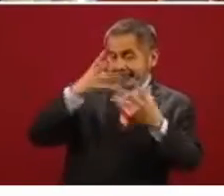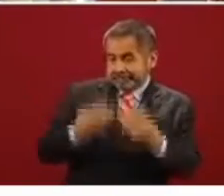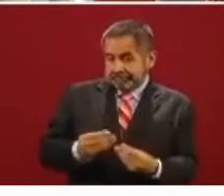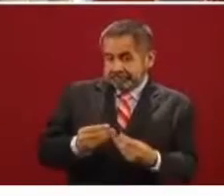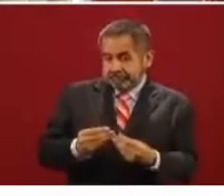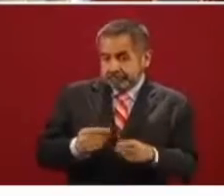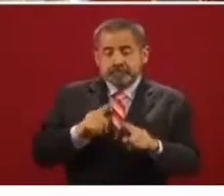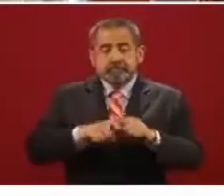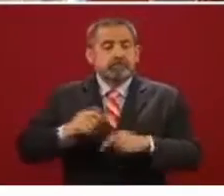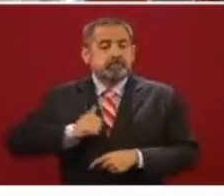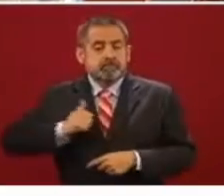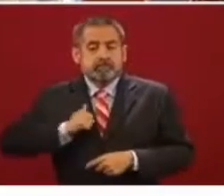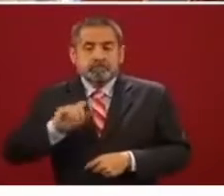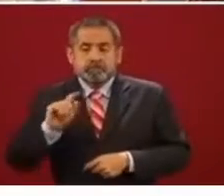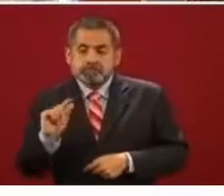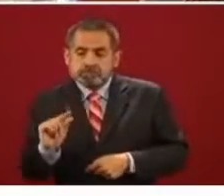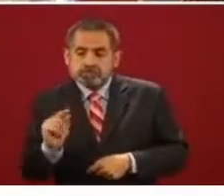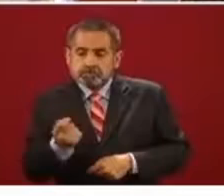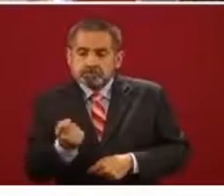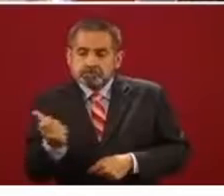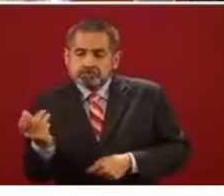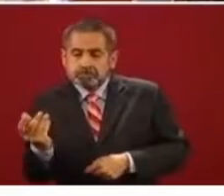número de casos en Canadá.